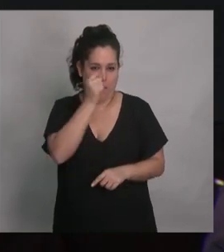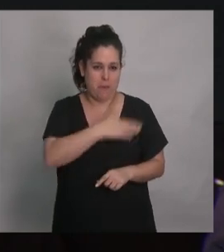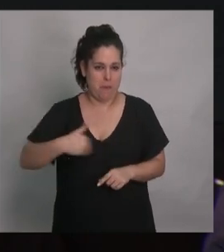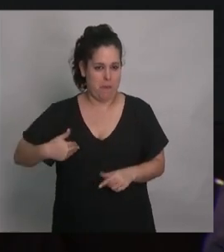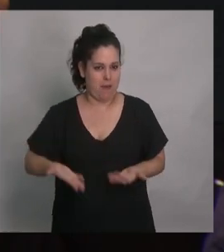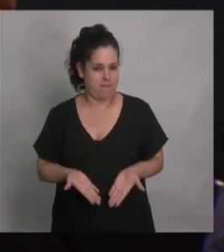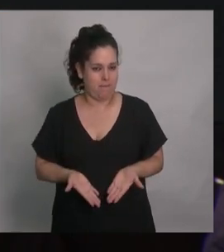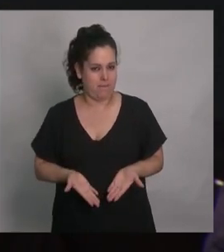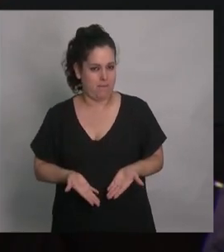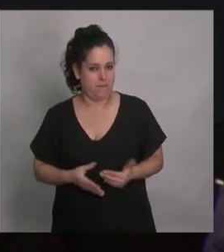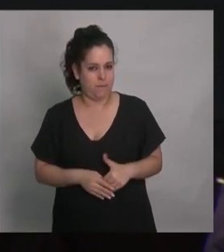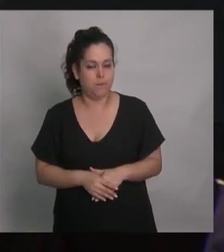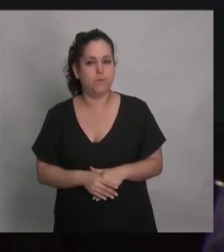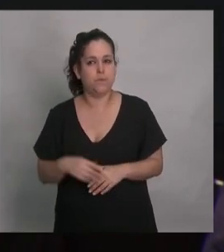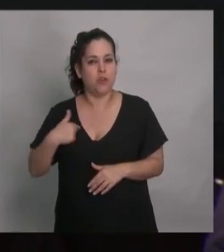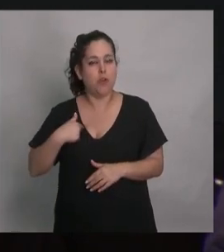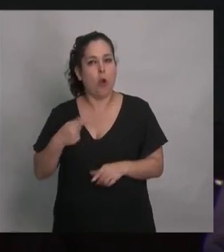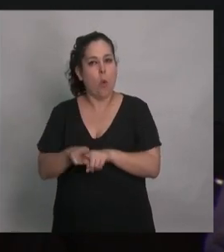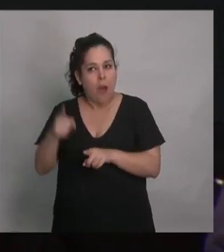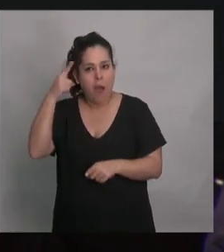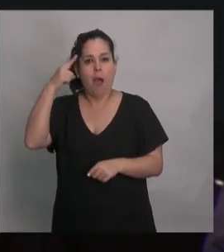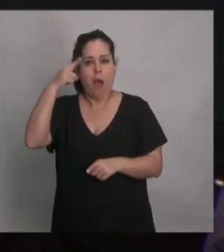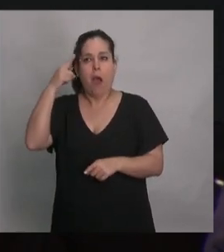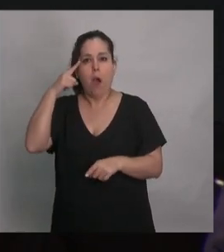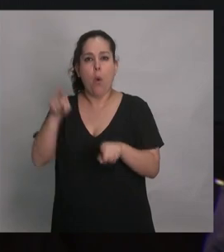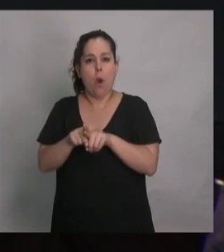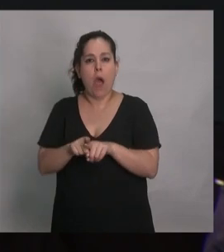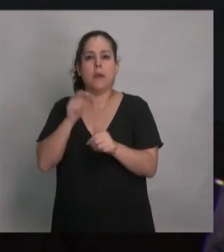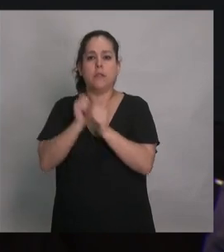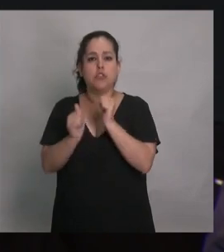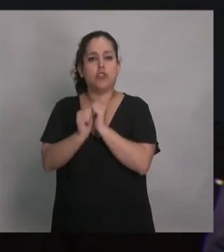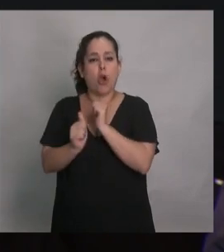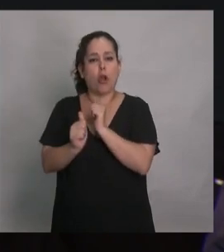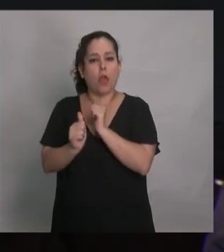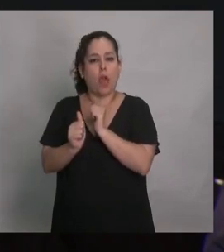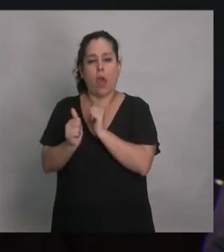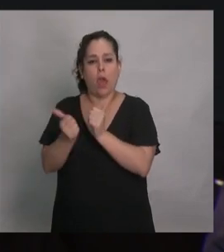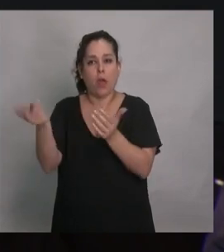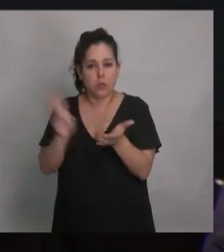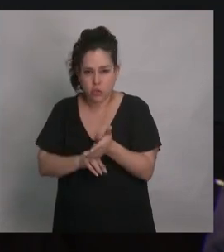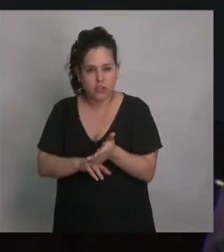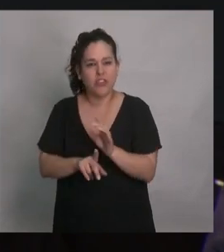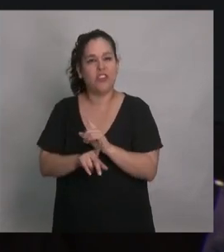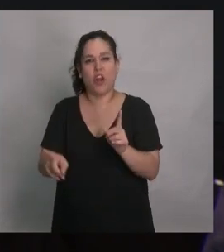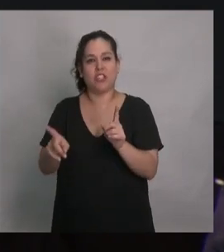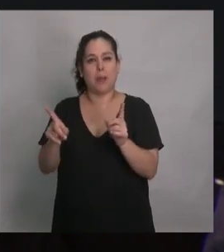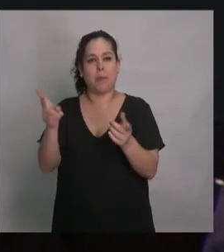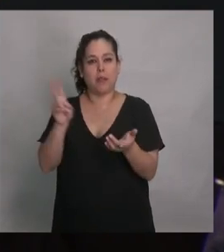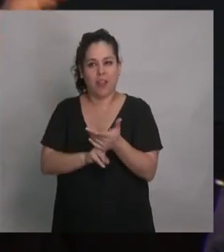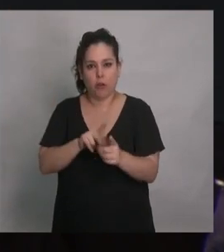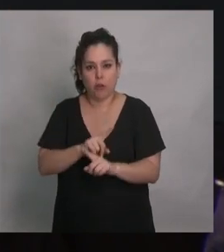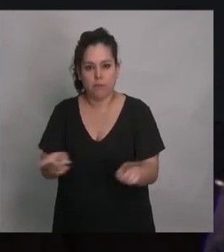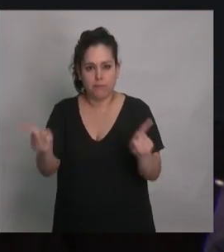continuamente que la historia no se repite. Sí, se repite. Que la historia no se repite. Entonces,